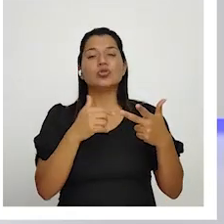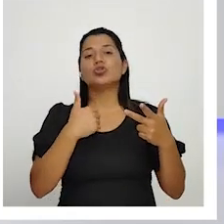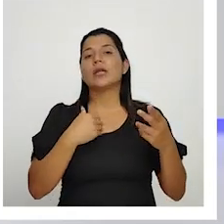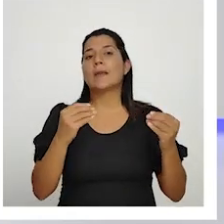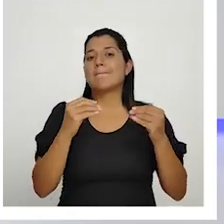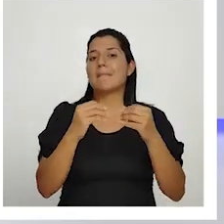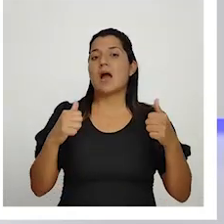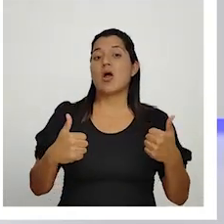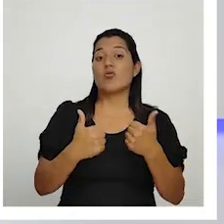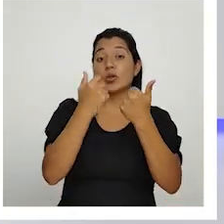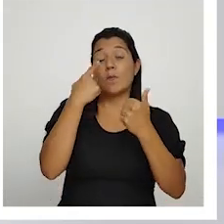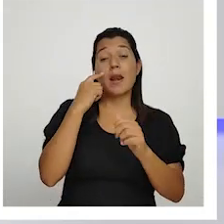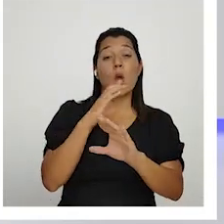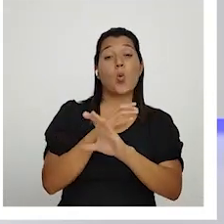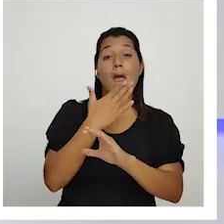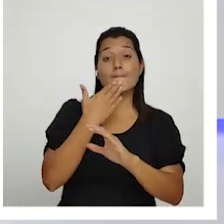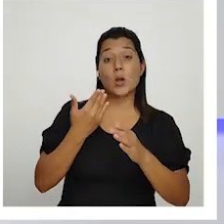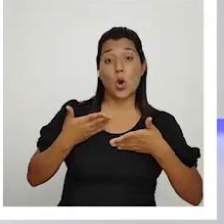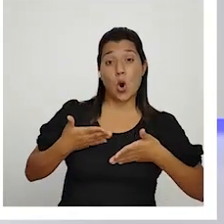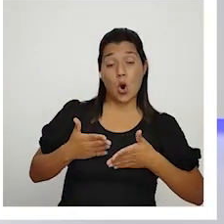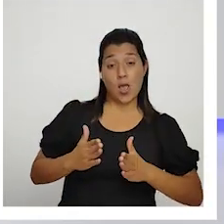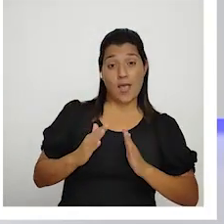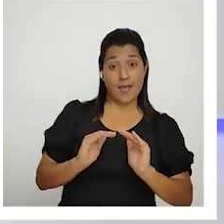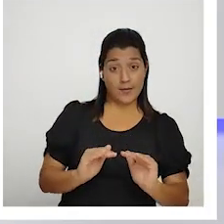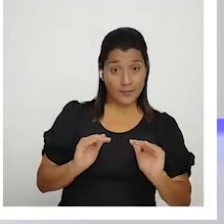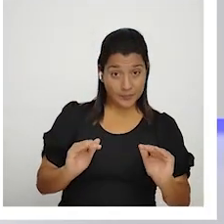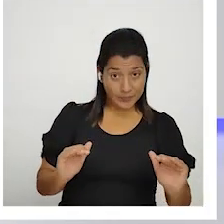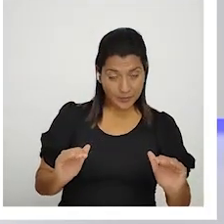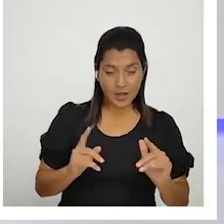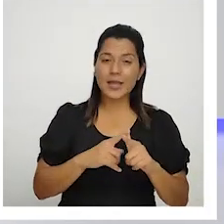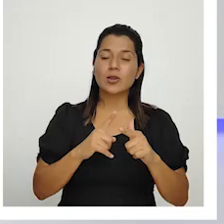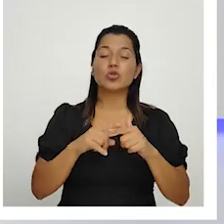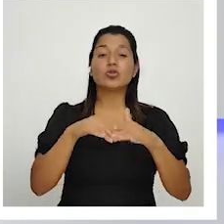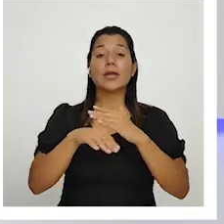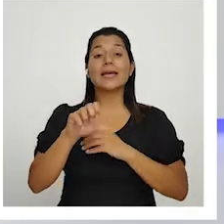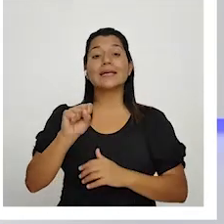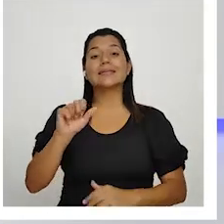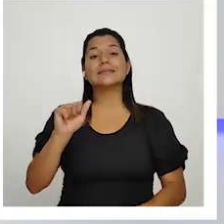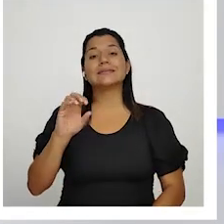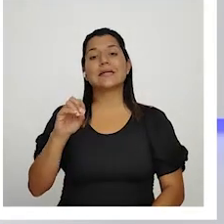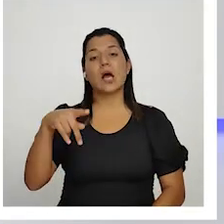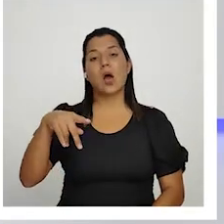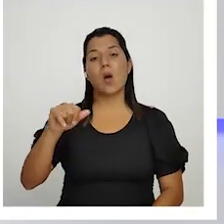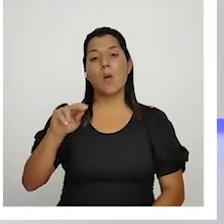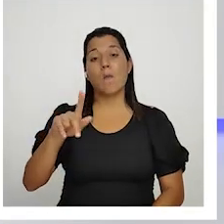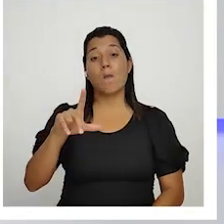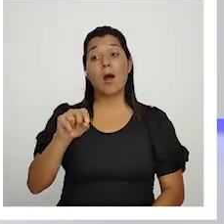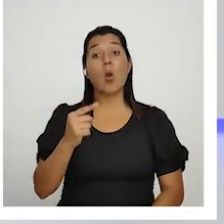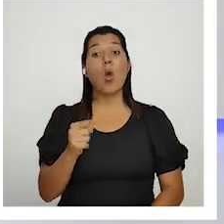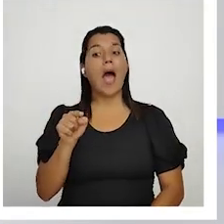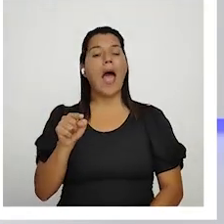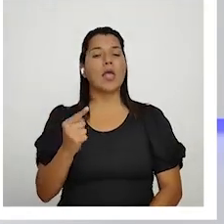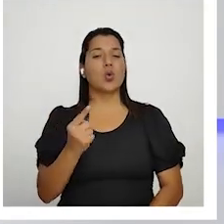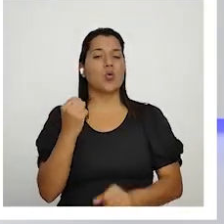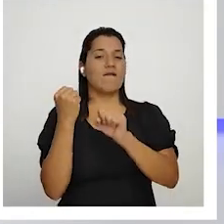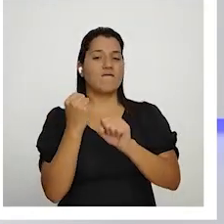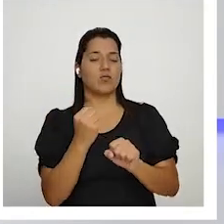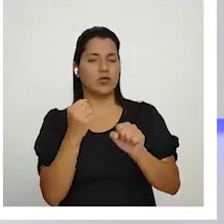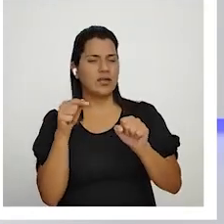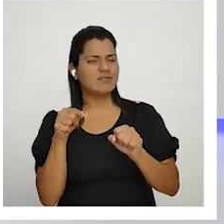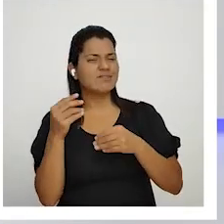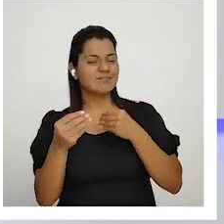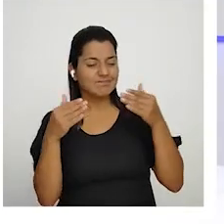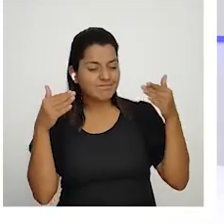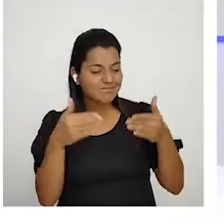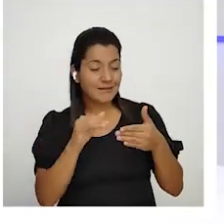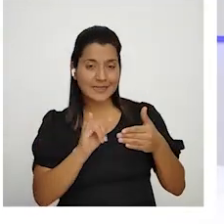cuidar mejor de sus niños y de sus niñas. Entonces, en São Paulo específicamente hay una fundación dedicada a investigar estos